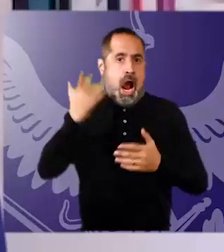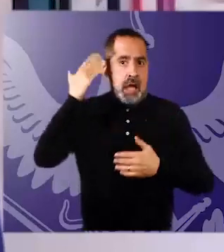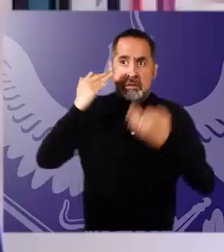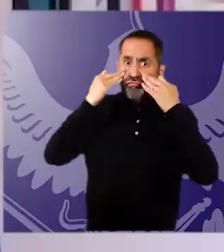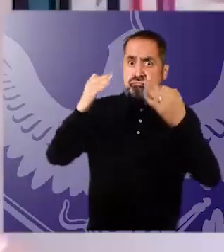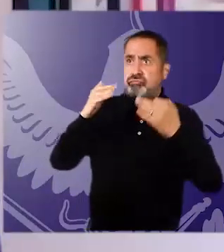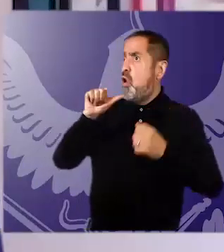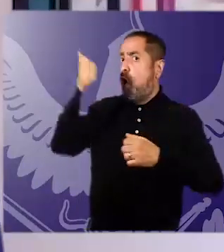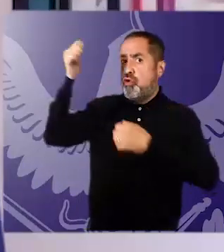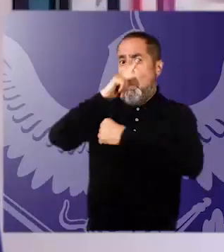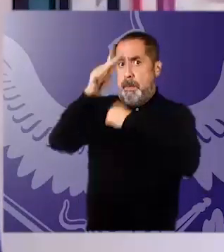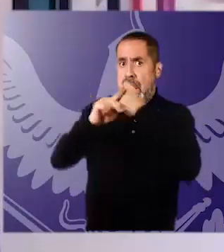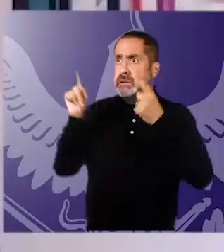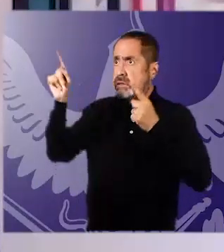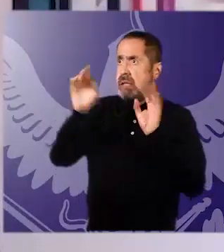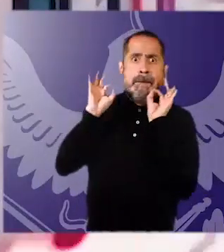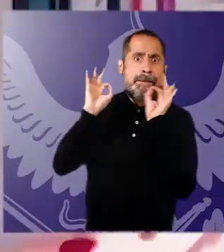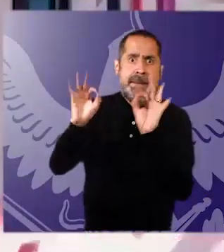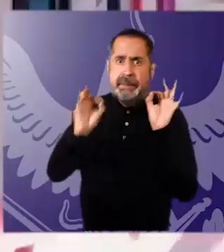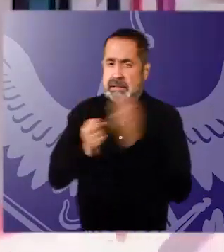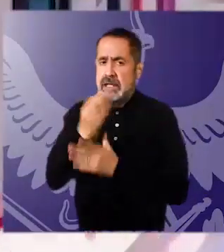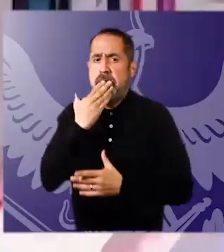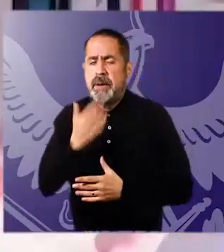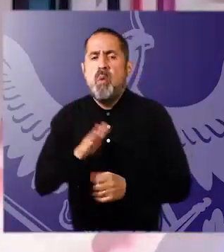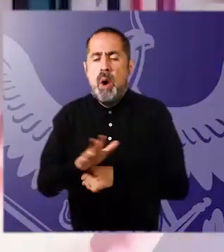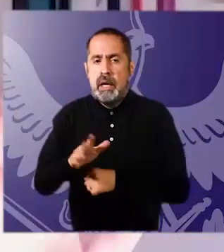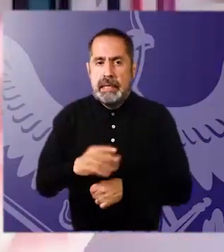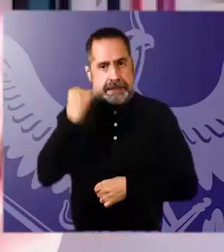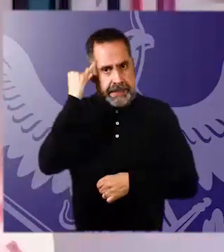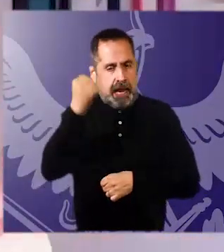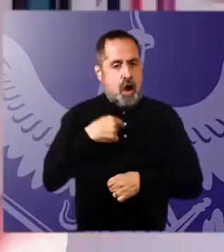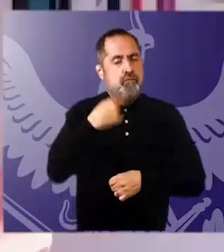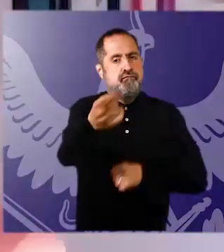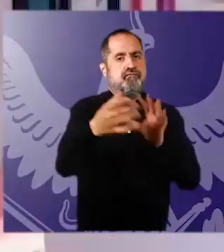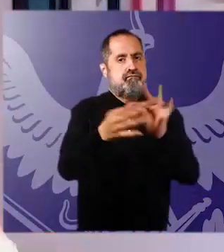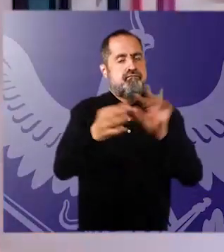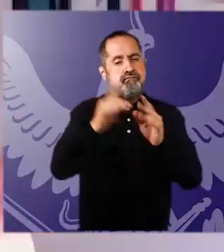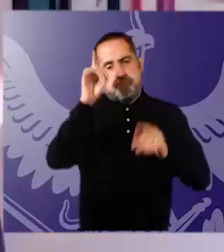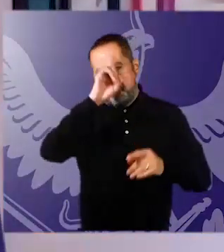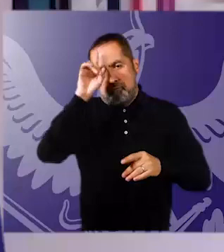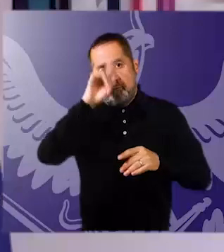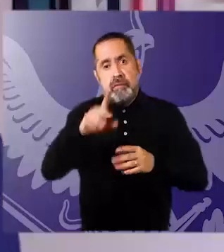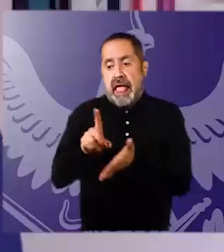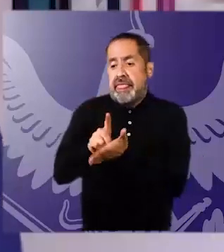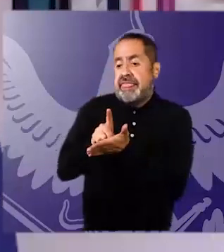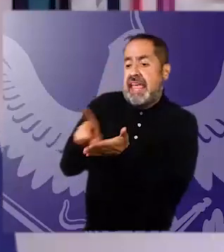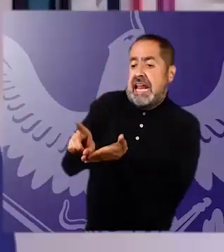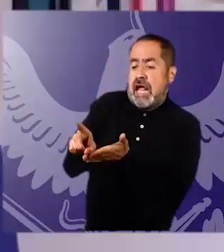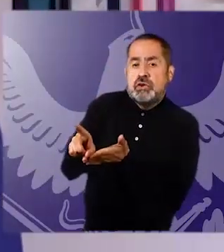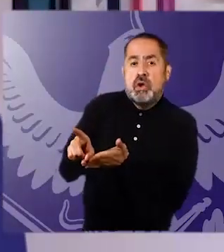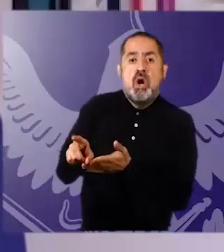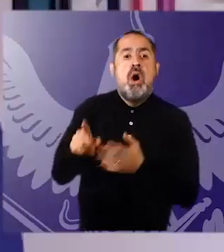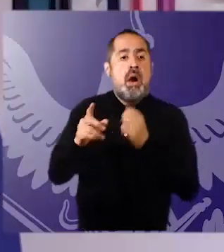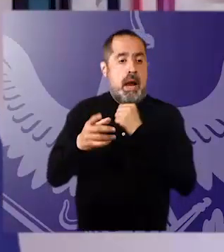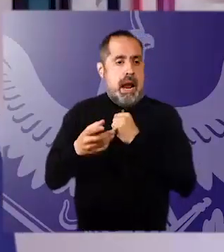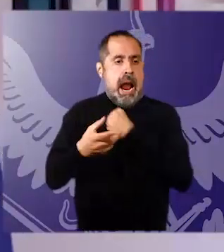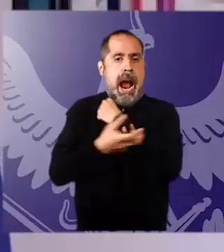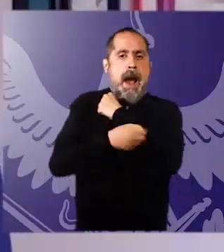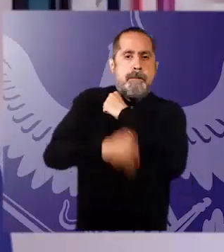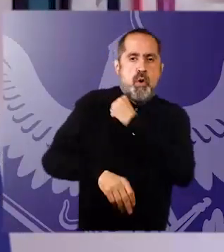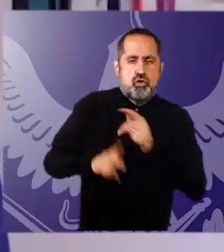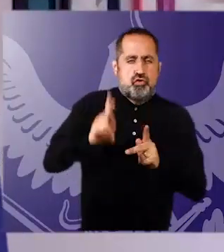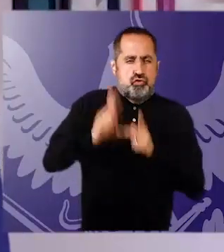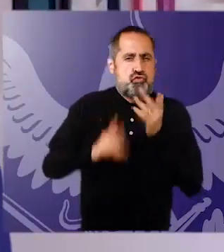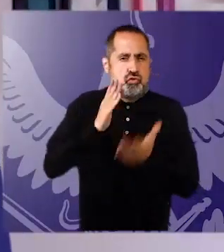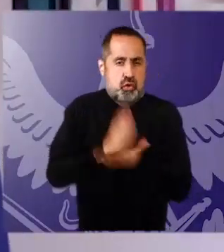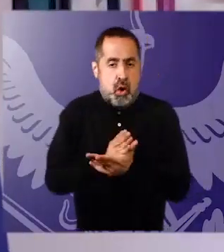como ha quedado demostrado en muchos otros países. Y ahora me refiero al derecho a acceder al